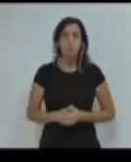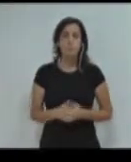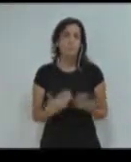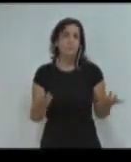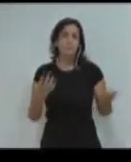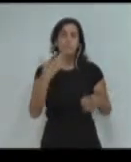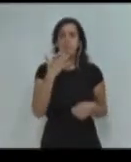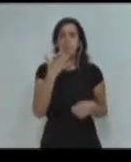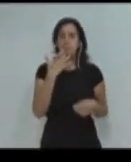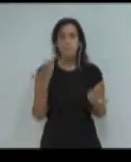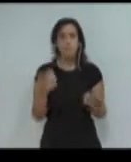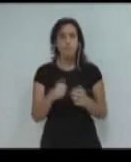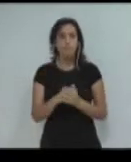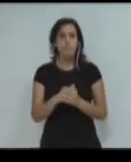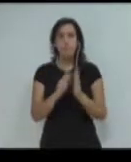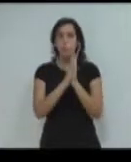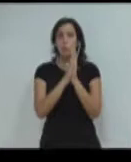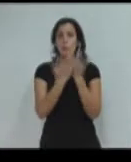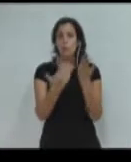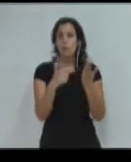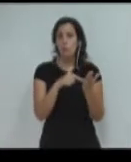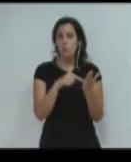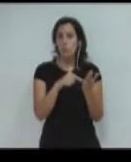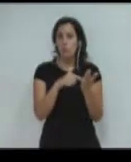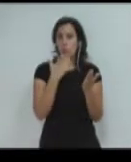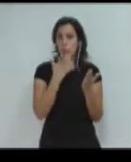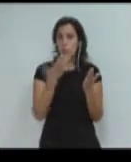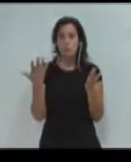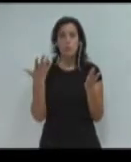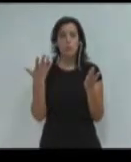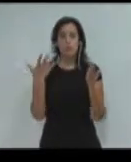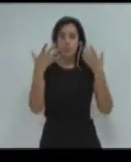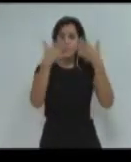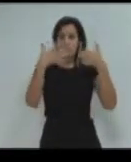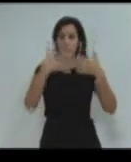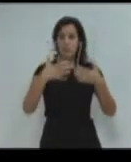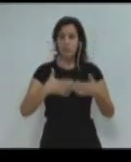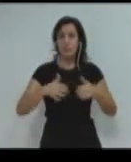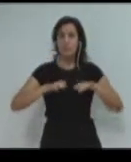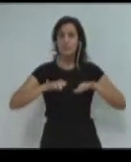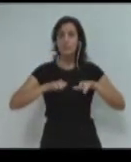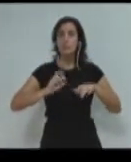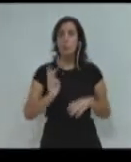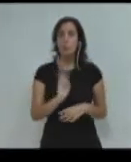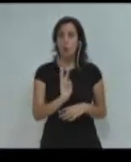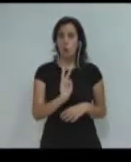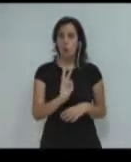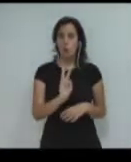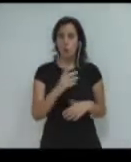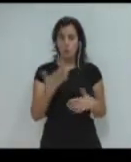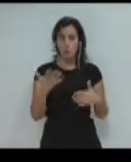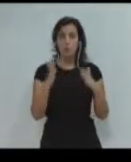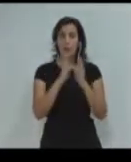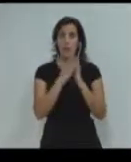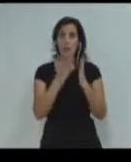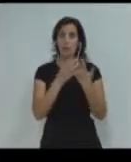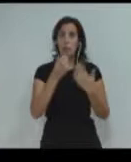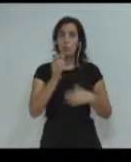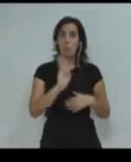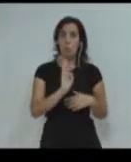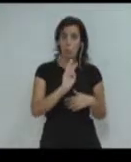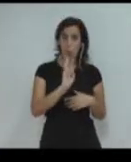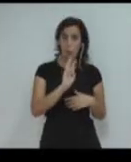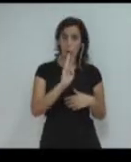un libro, tú a lo mejor lo escribes en Word, ¿no? Ese libro en Word tú lo llevas